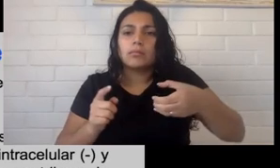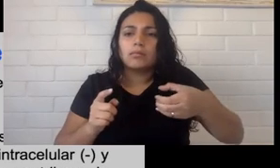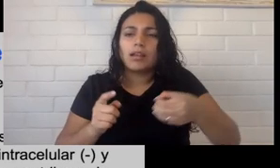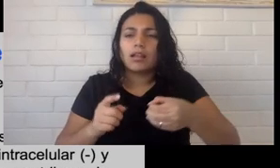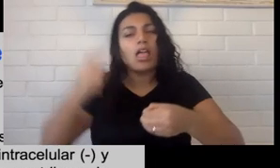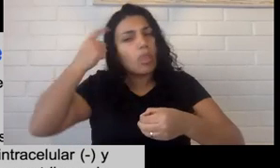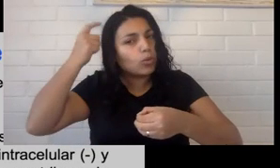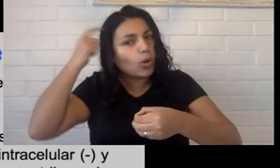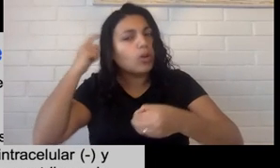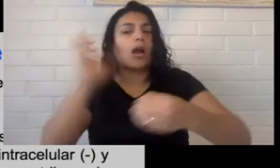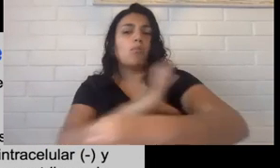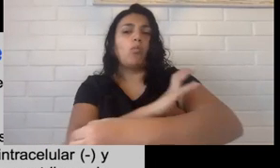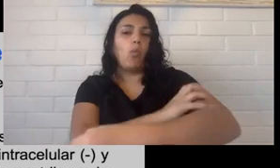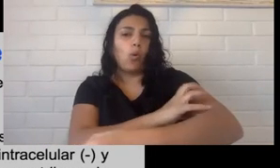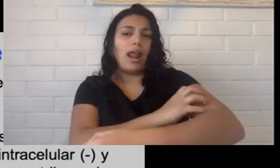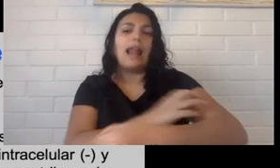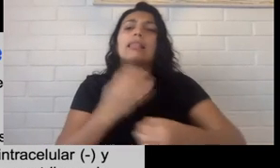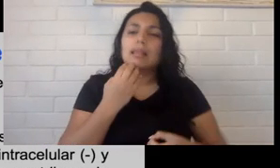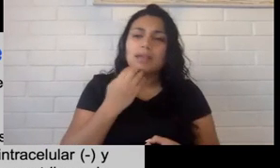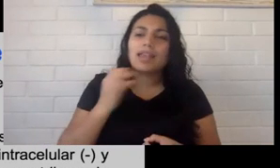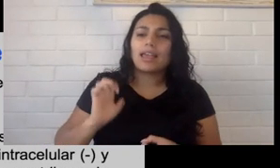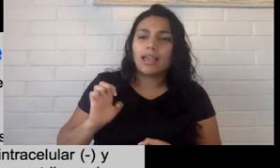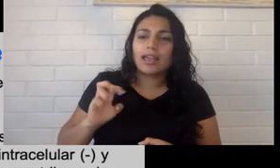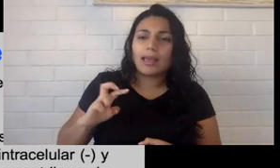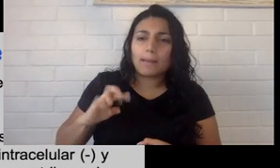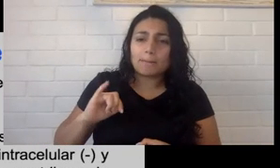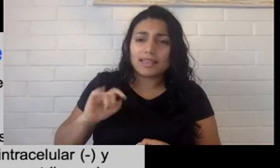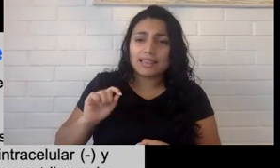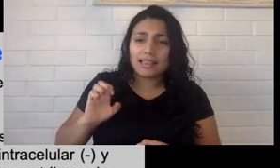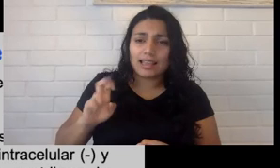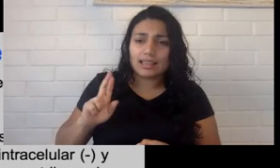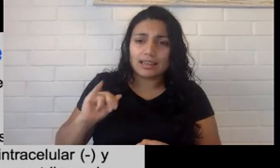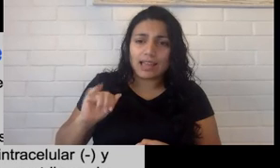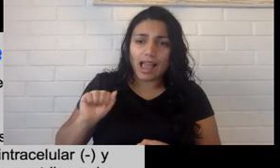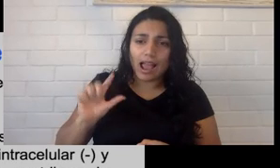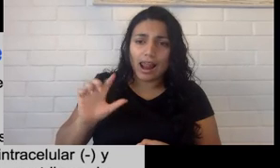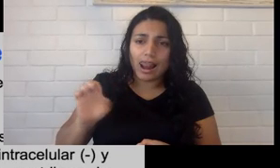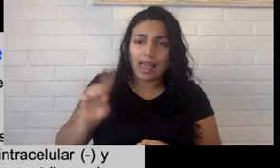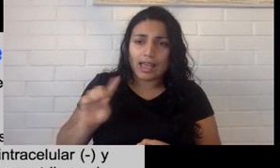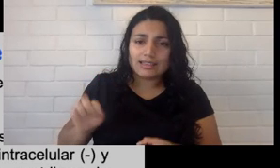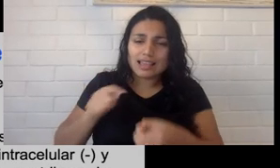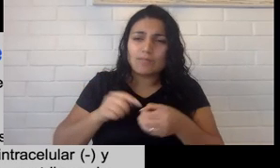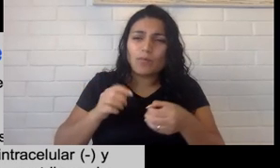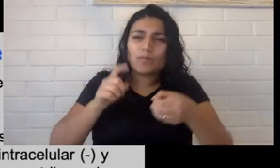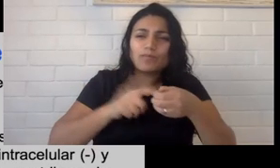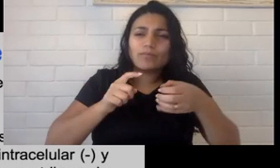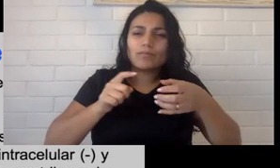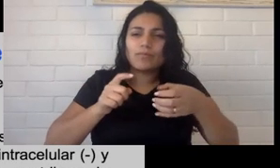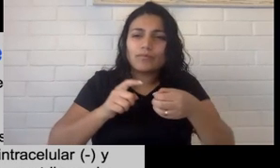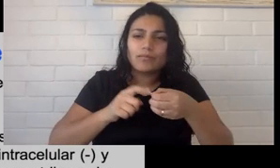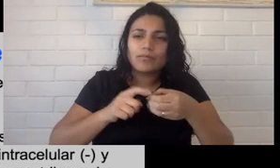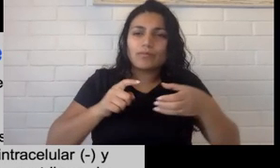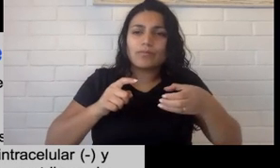musculares y algunas células epiteliales, estas células se les llama excitables porque